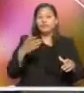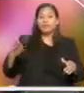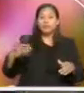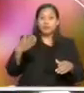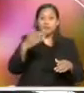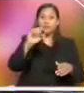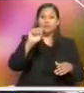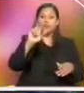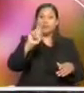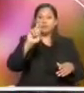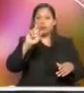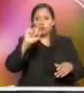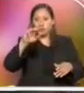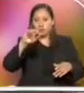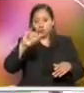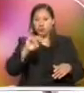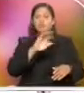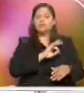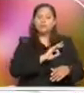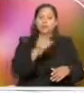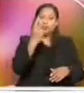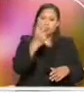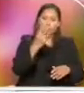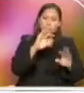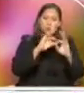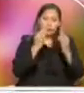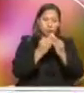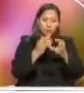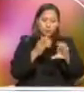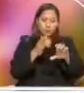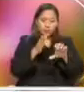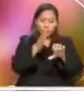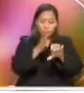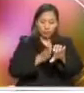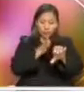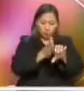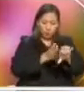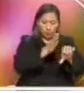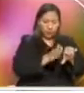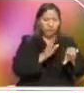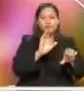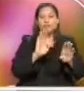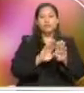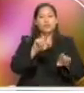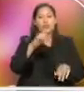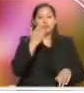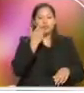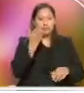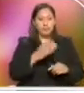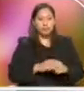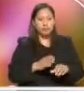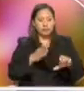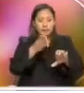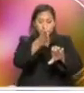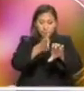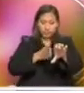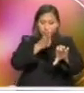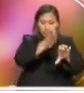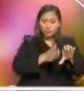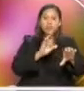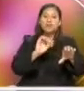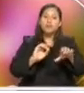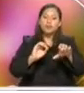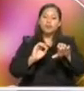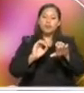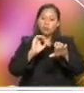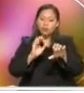pueden hacer es... Sí. Pueden hacerlo de dos formas, rebanarlo así o rebanarlo en tiritas, Sí. como ustedes quieran. Digo, ahí sí ya realmente es... Es al gusto. La